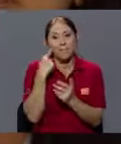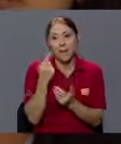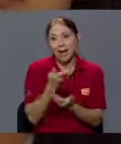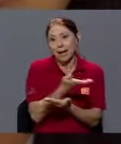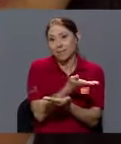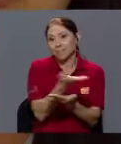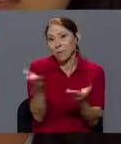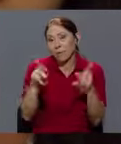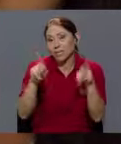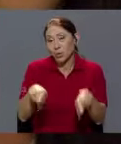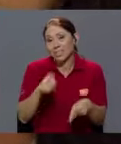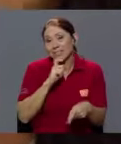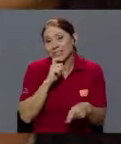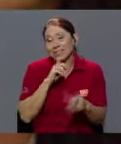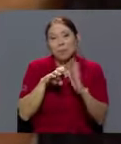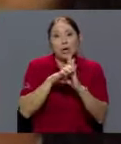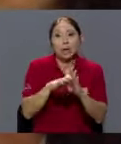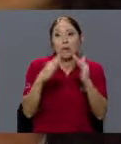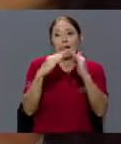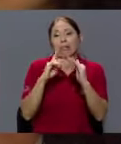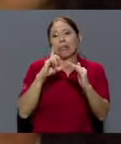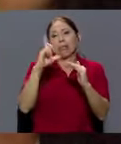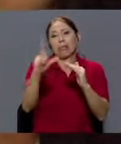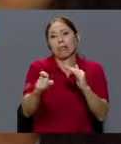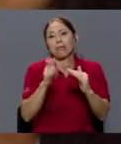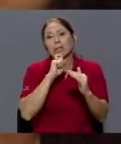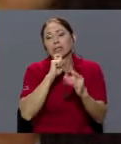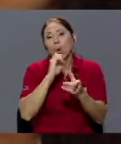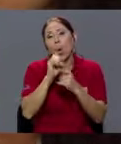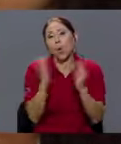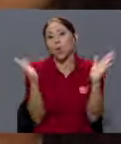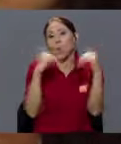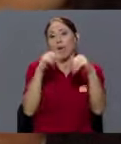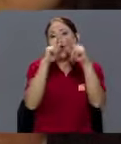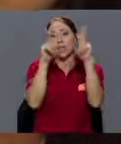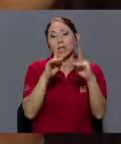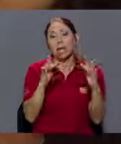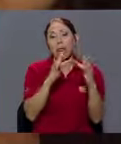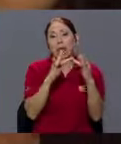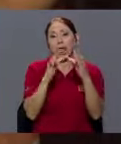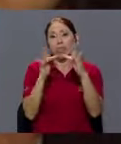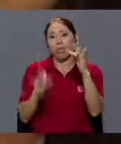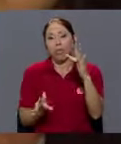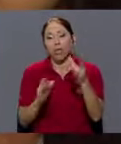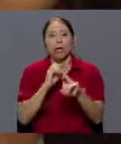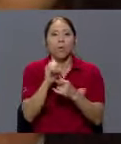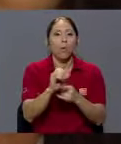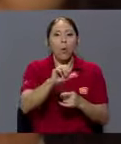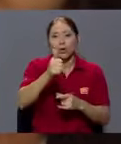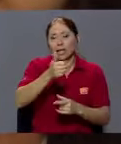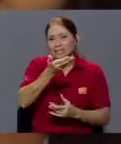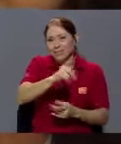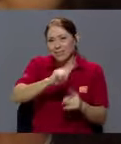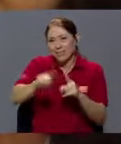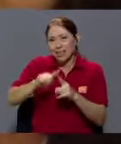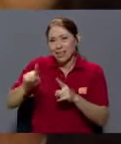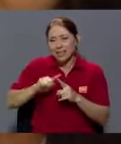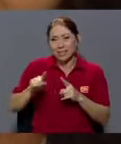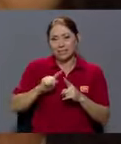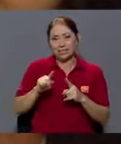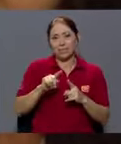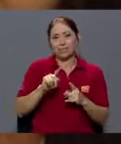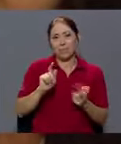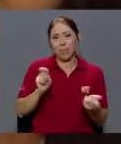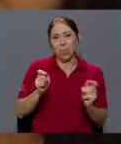¿verdad? Personas con difícil acceso, no tienen acceso a internet y otras modificaciones, ¿verdad?, que han recibido